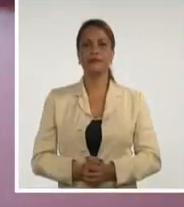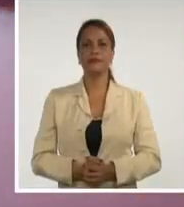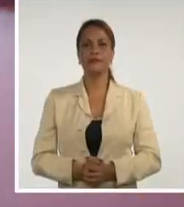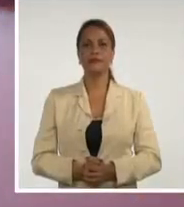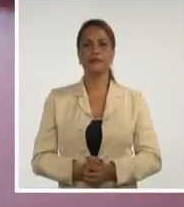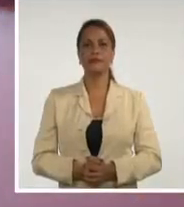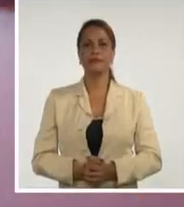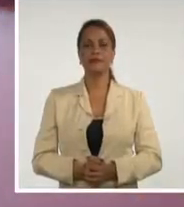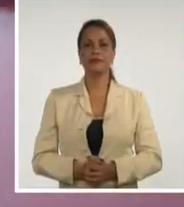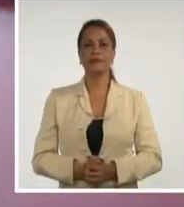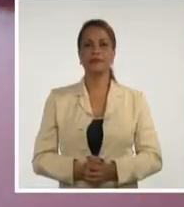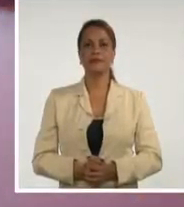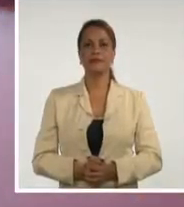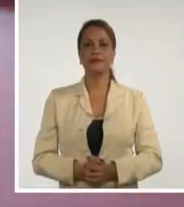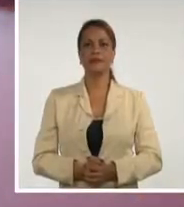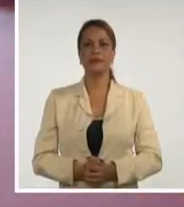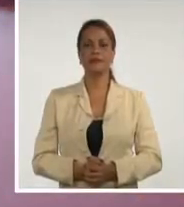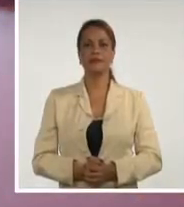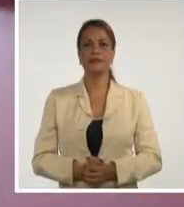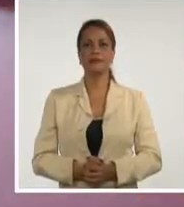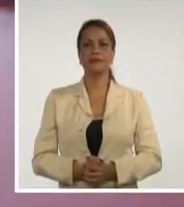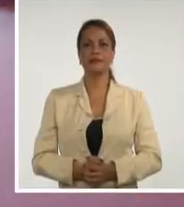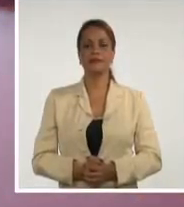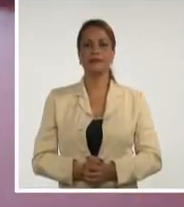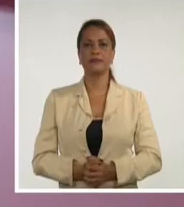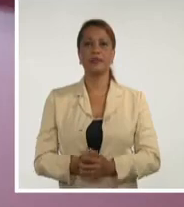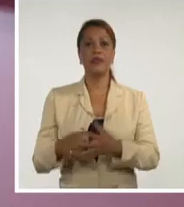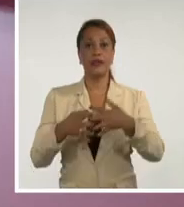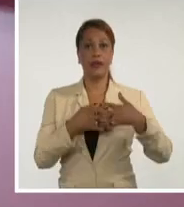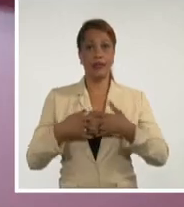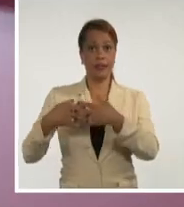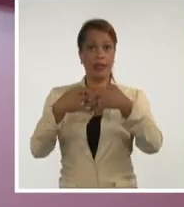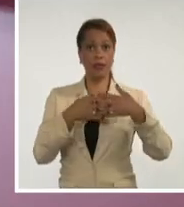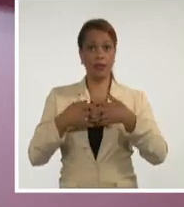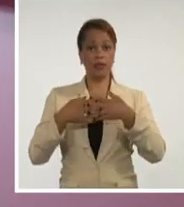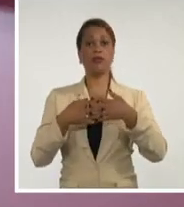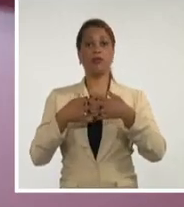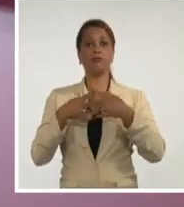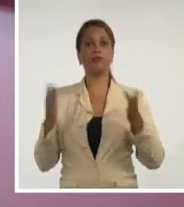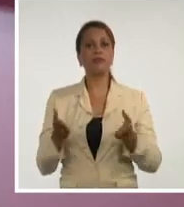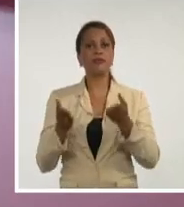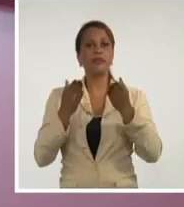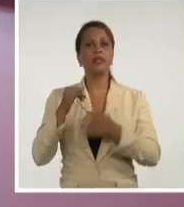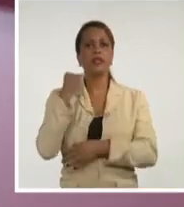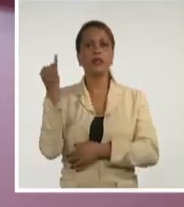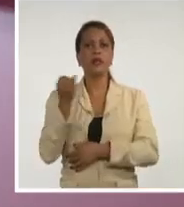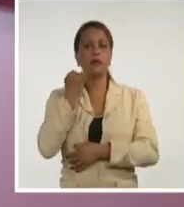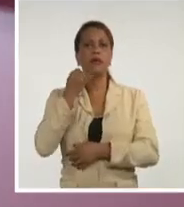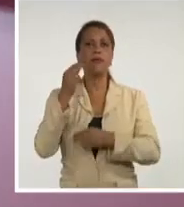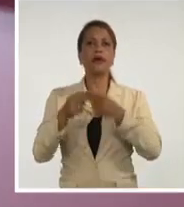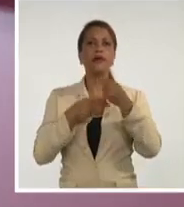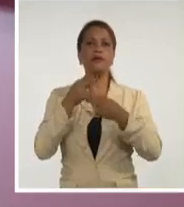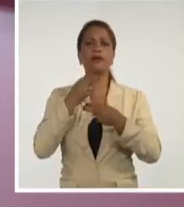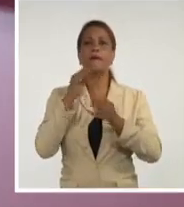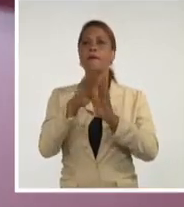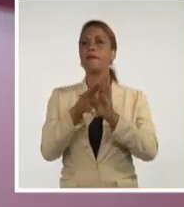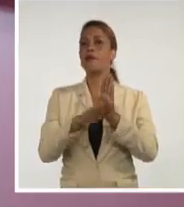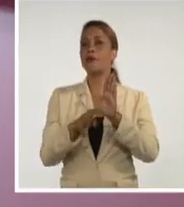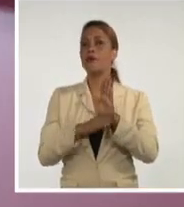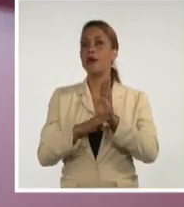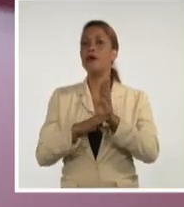vez más, la Agencia de Estados Unidos para el Desarrollo Internacional, USAID, financiará programas de subversión en Cuba. Esta vez